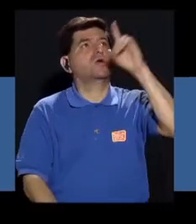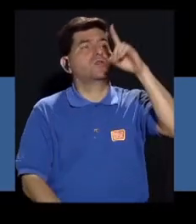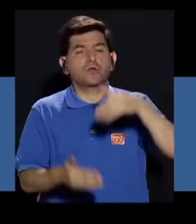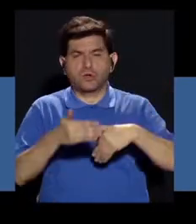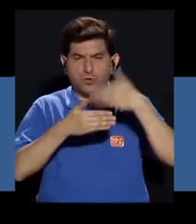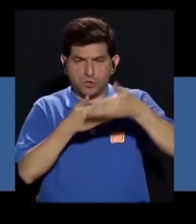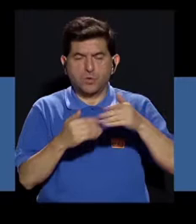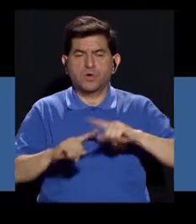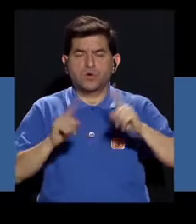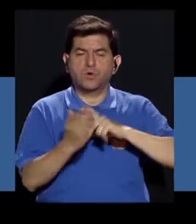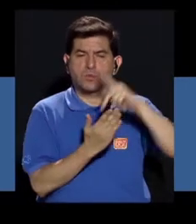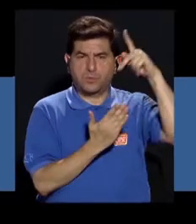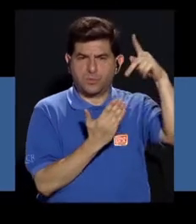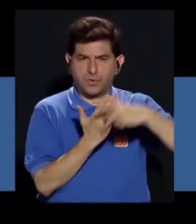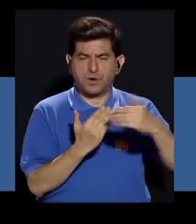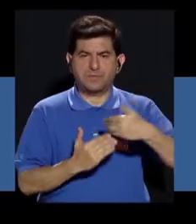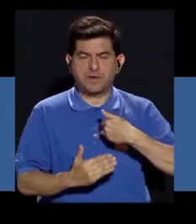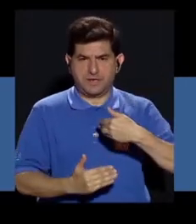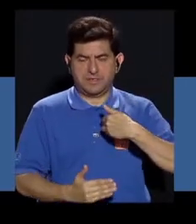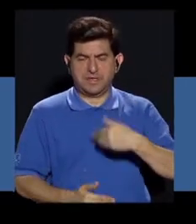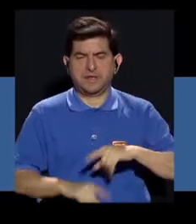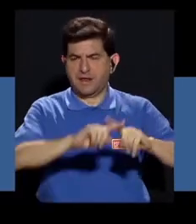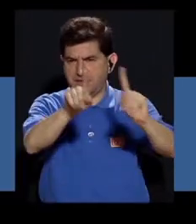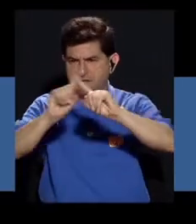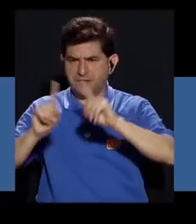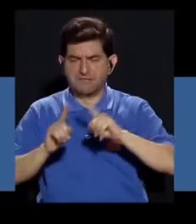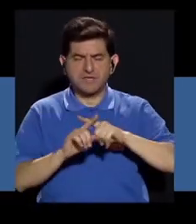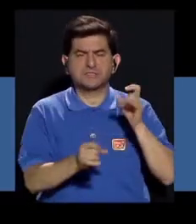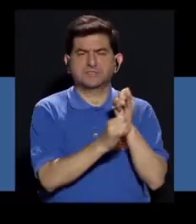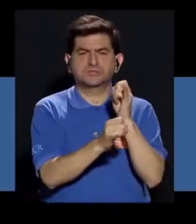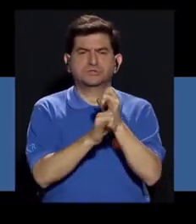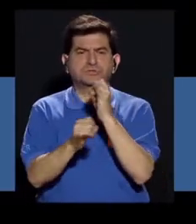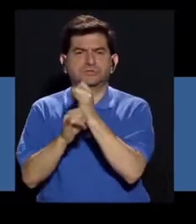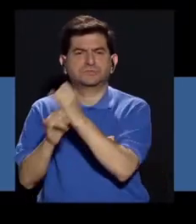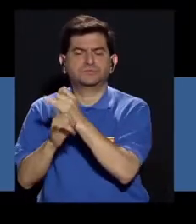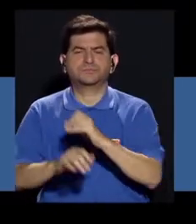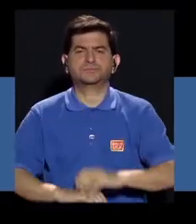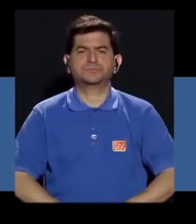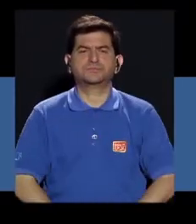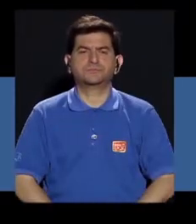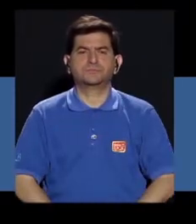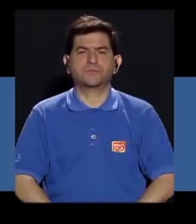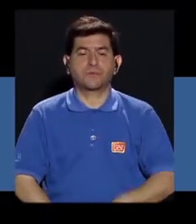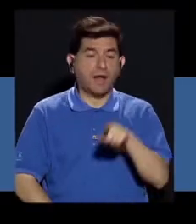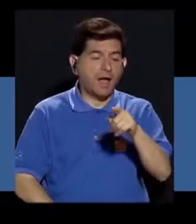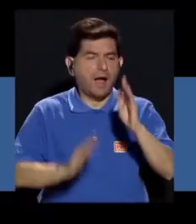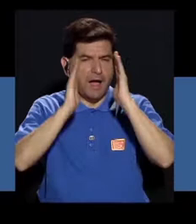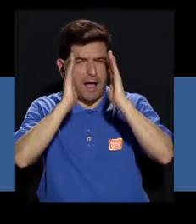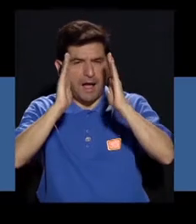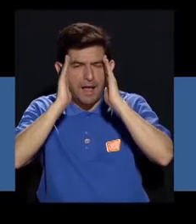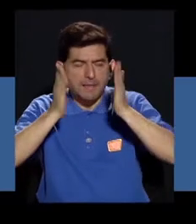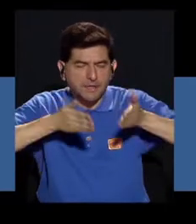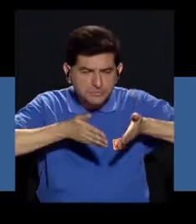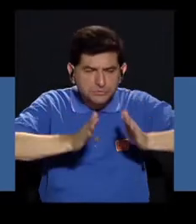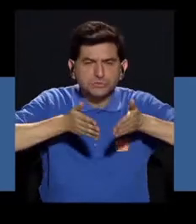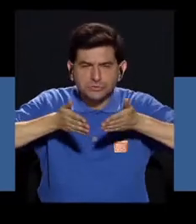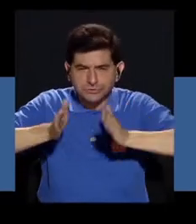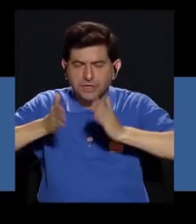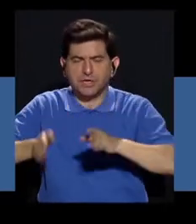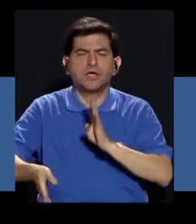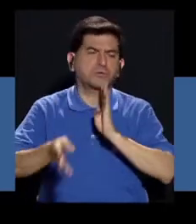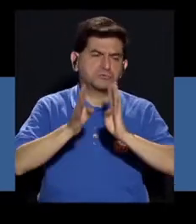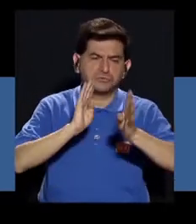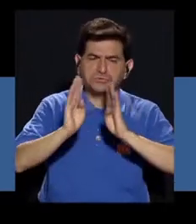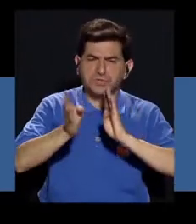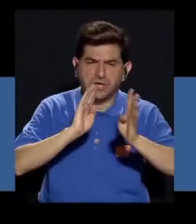programas que tienen las diferentes instituciones. Que estén muy pendientes de los hijos, que hablen con ellos, que